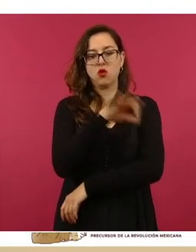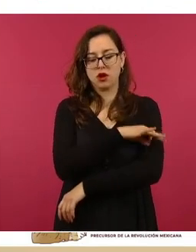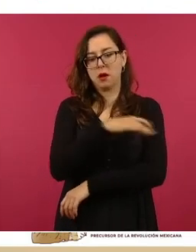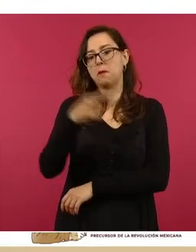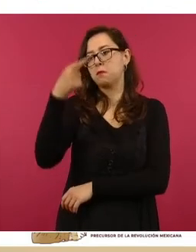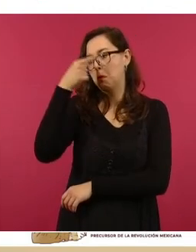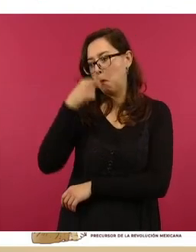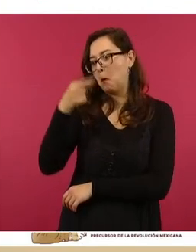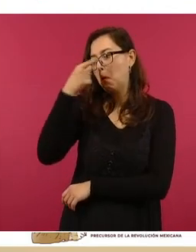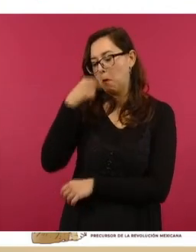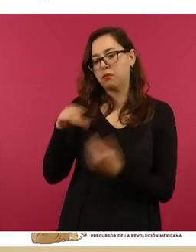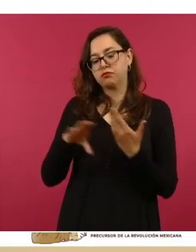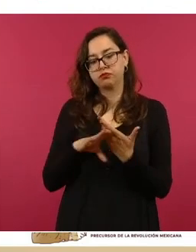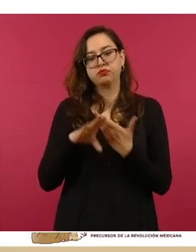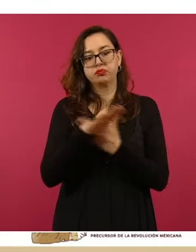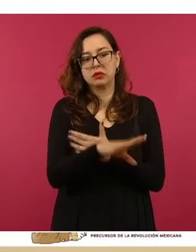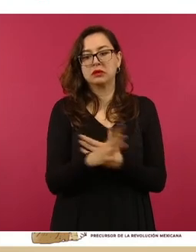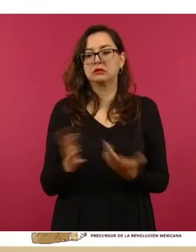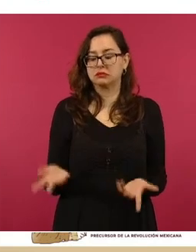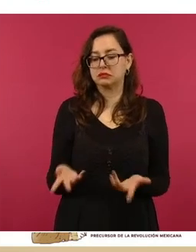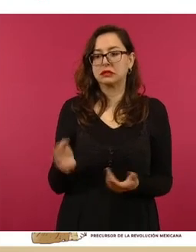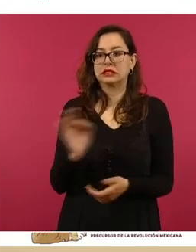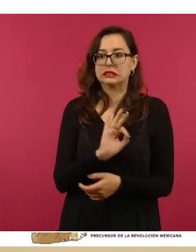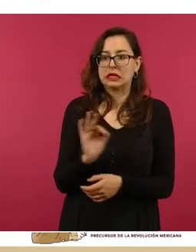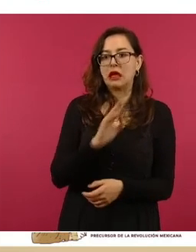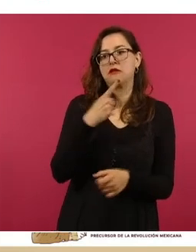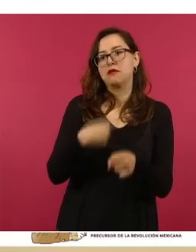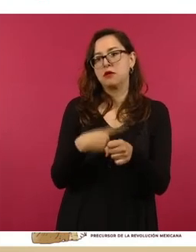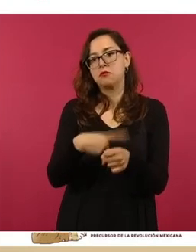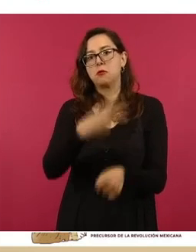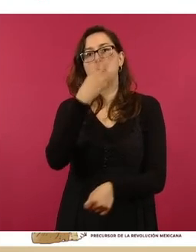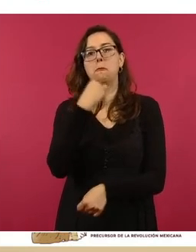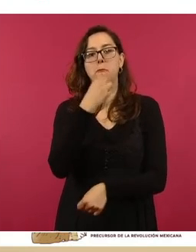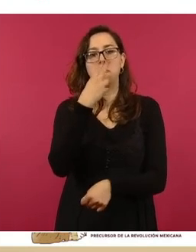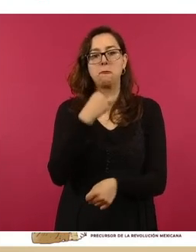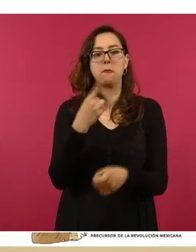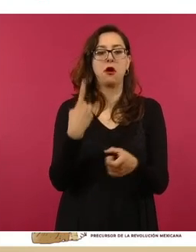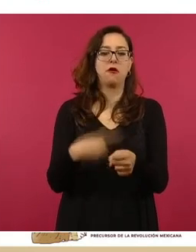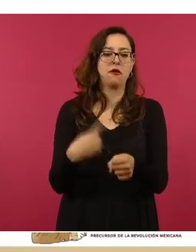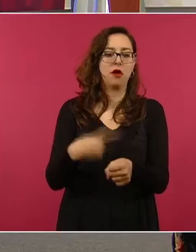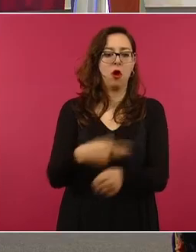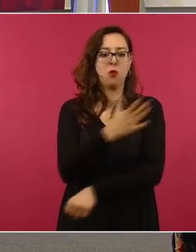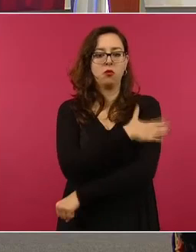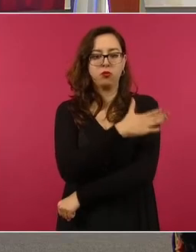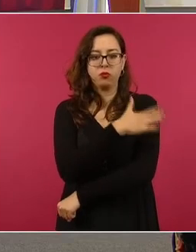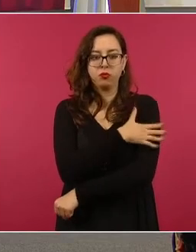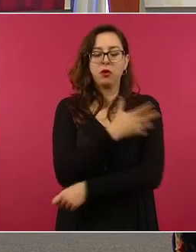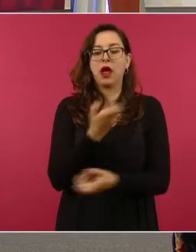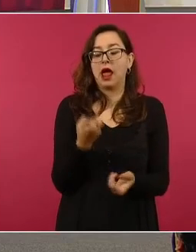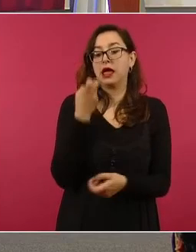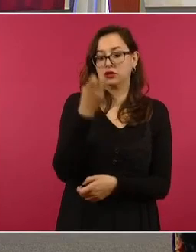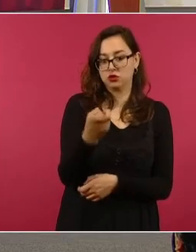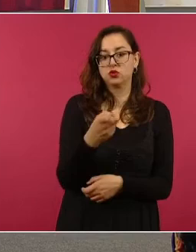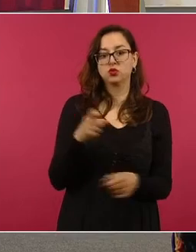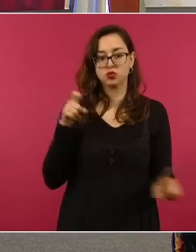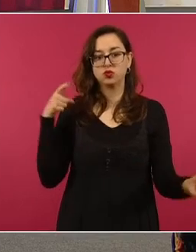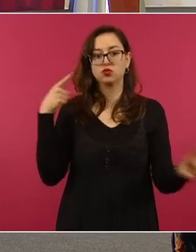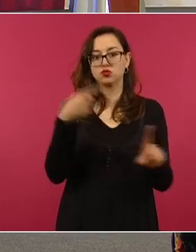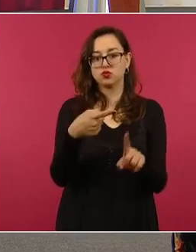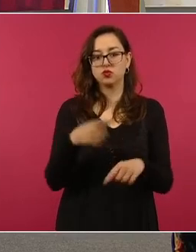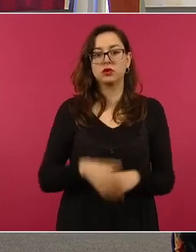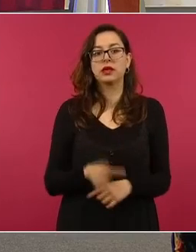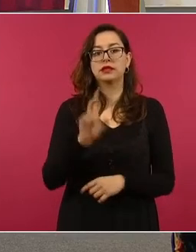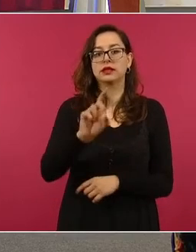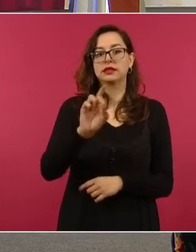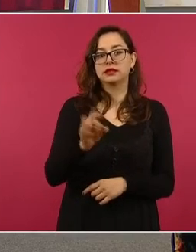o comorbilidad como diabetes, hipertensión, que también son candidatos a recibir esta vacuna. La meta nacional son